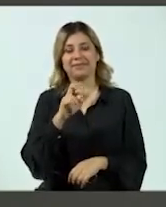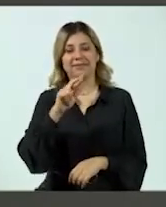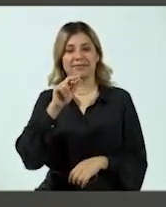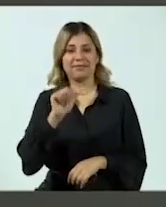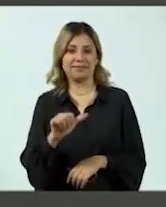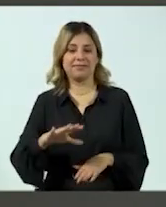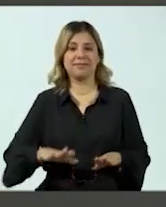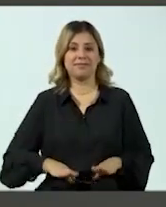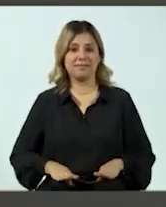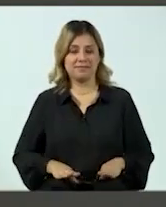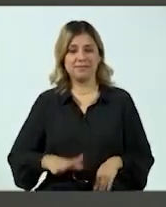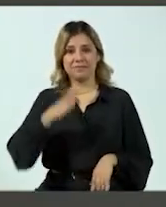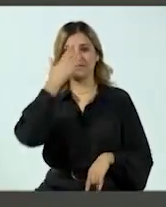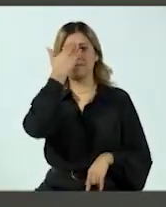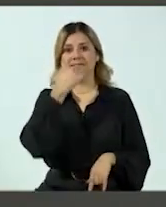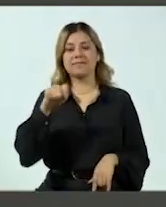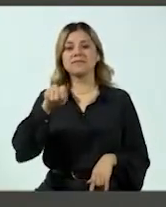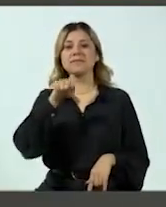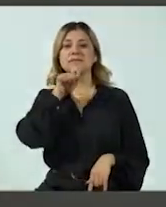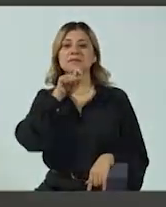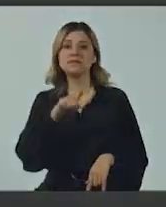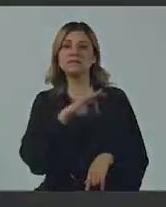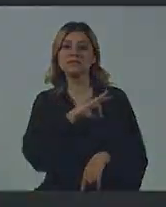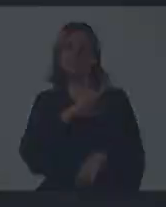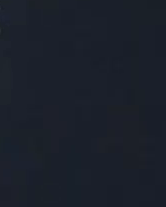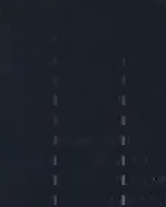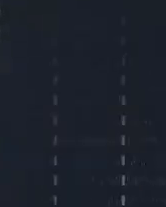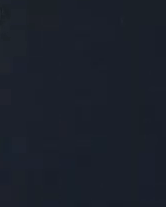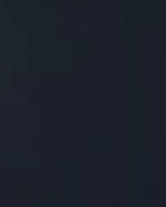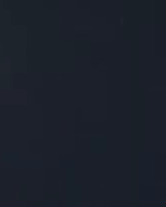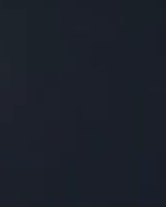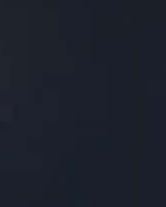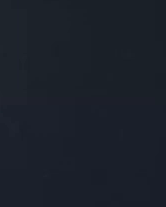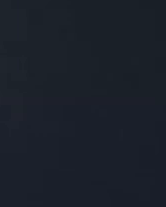Jalisco tiene mucho talento que les tenemos que